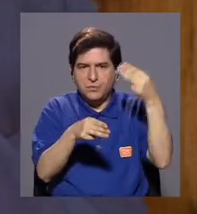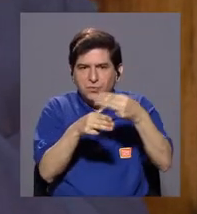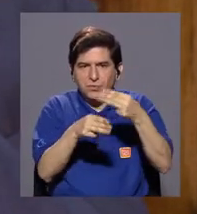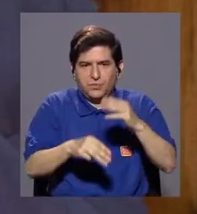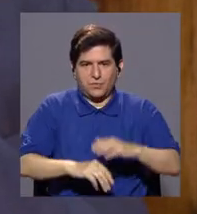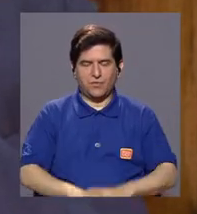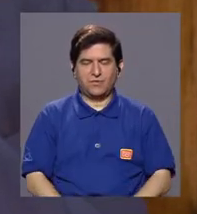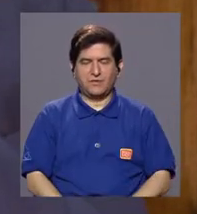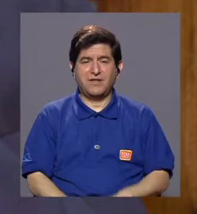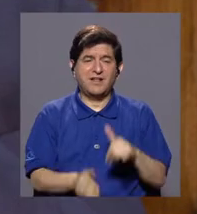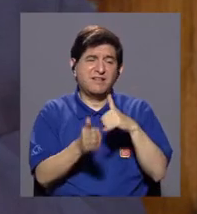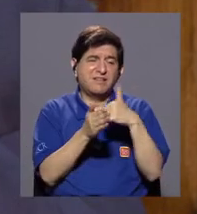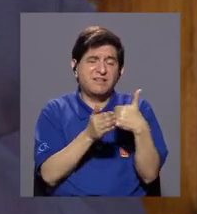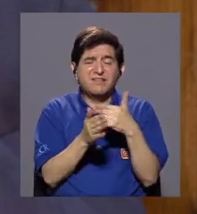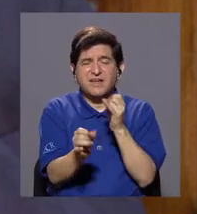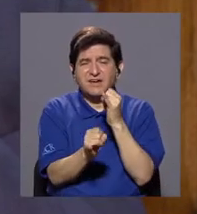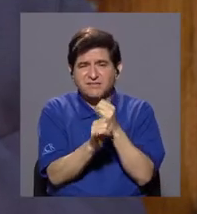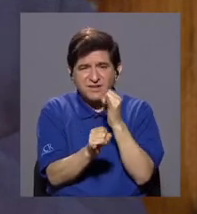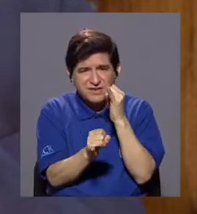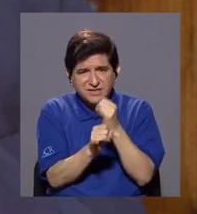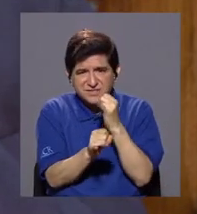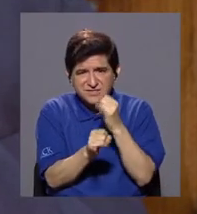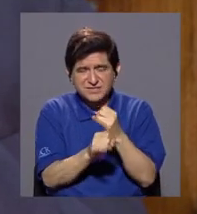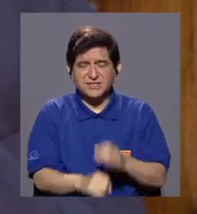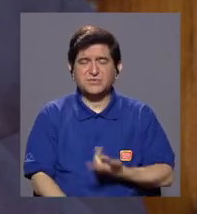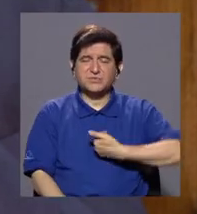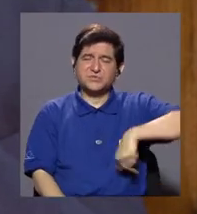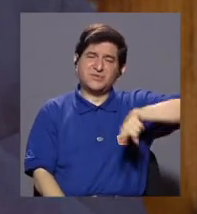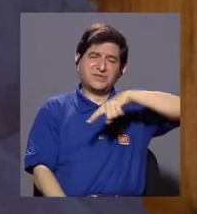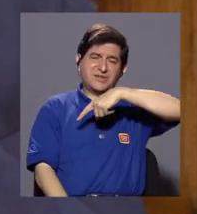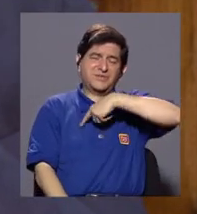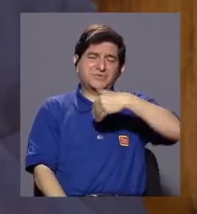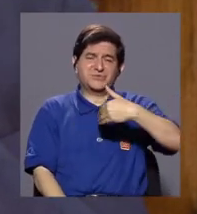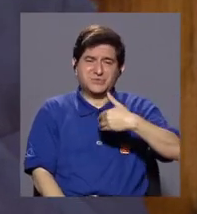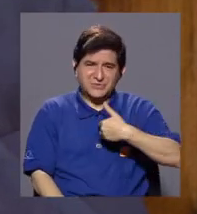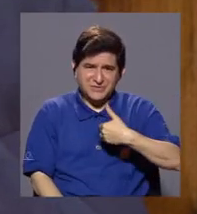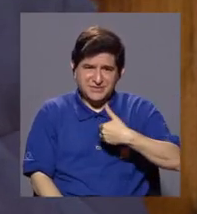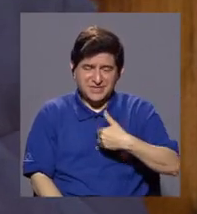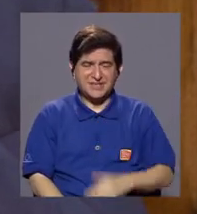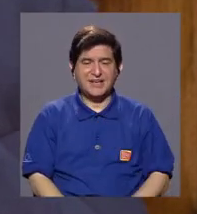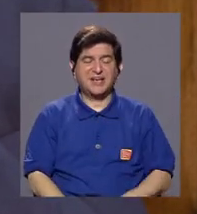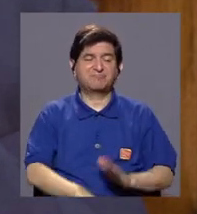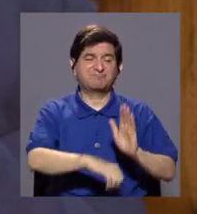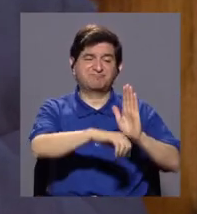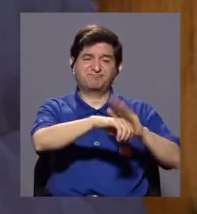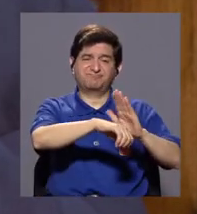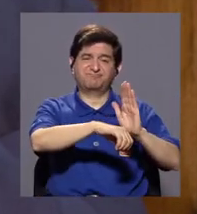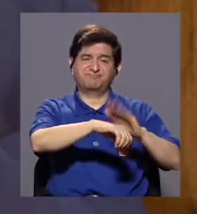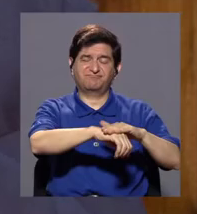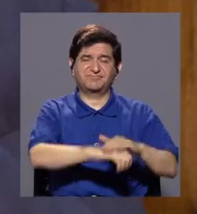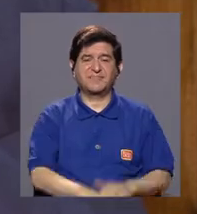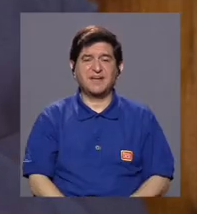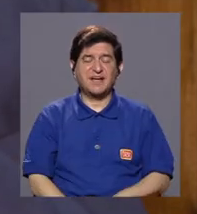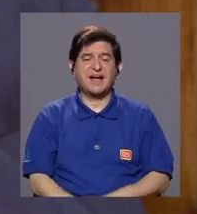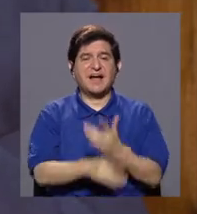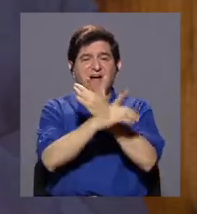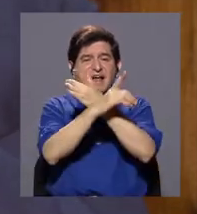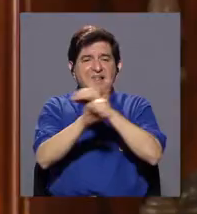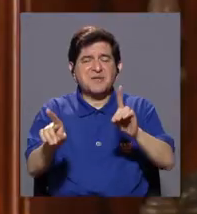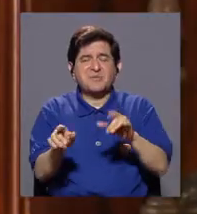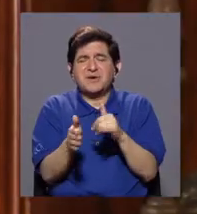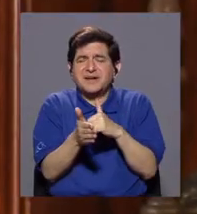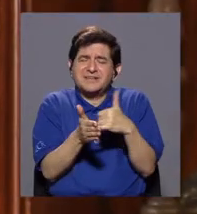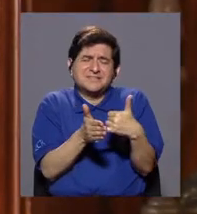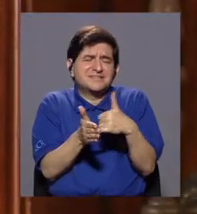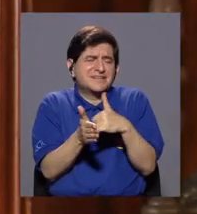la débil institucionalidad nuestra es lo que permite que sean las democracias